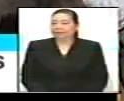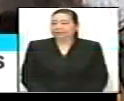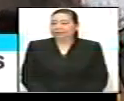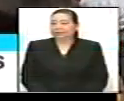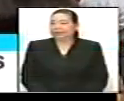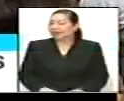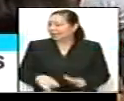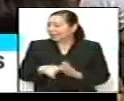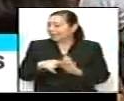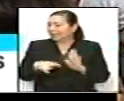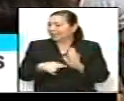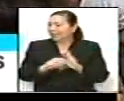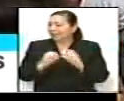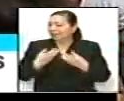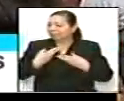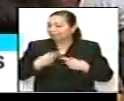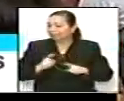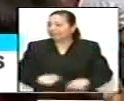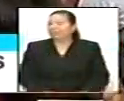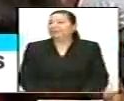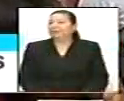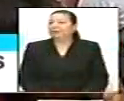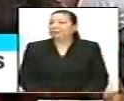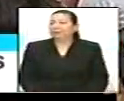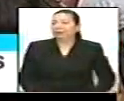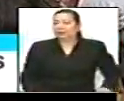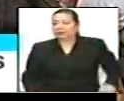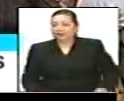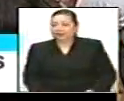las conclusiones del panel.